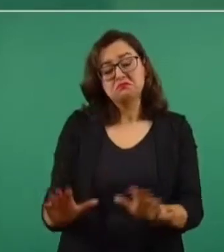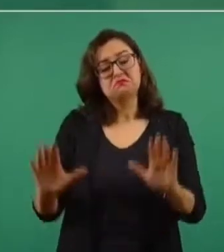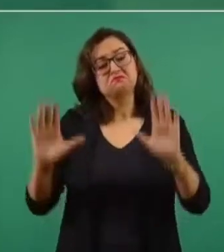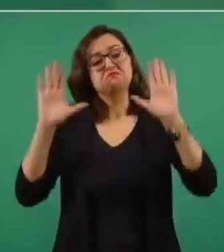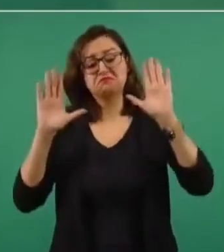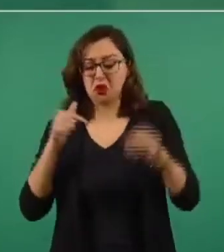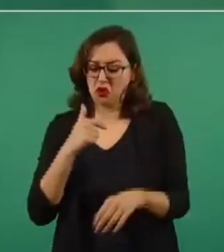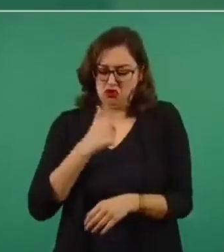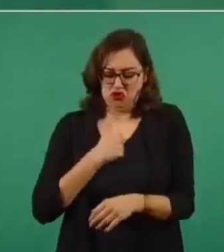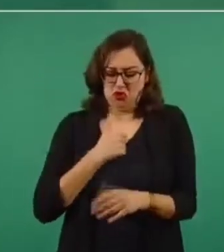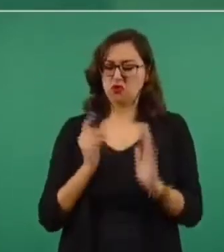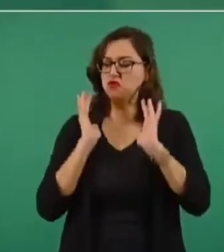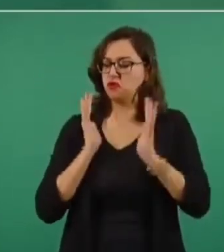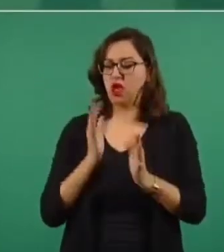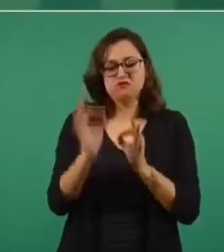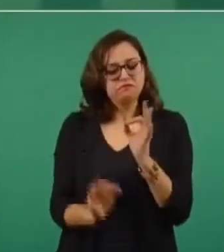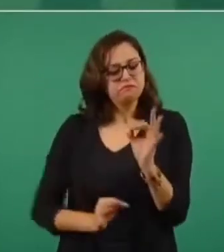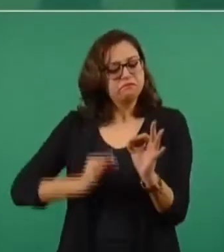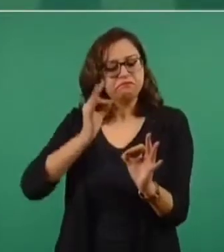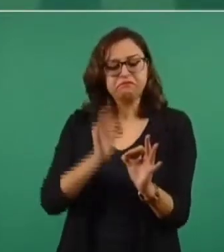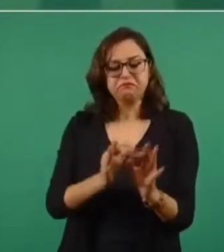Si ellos quieren seguir